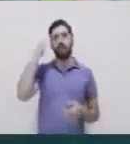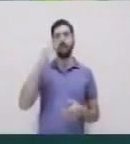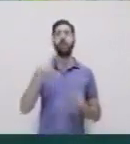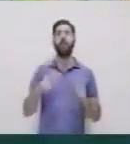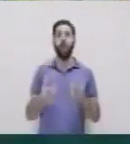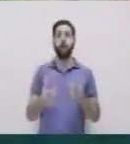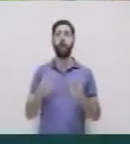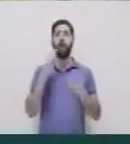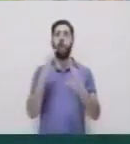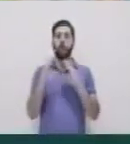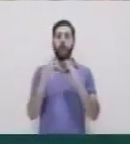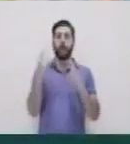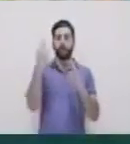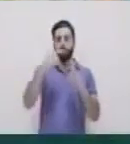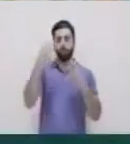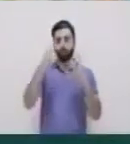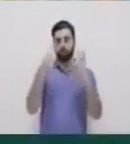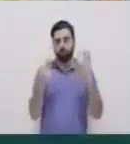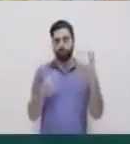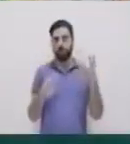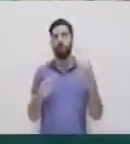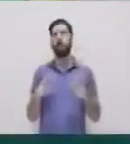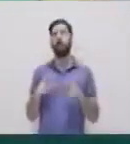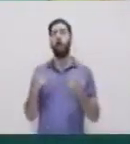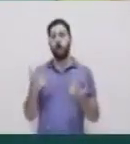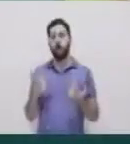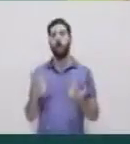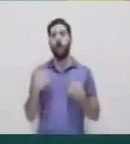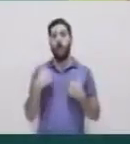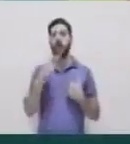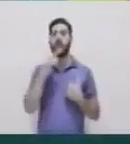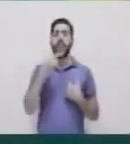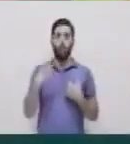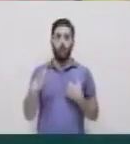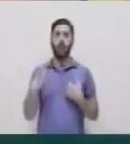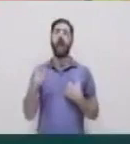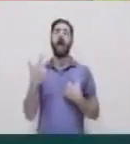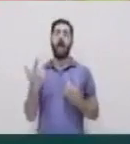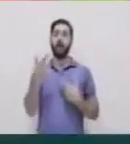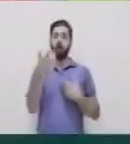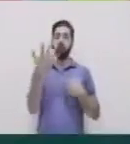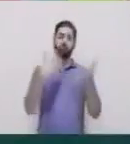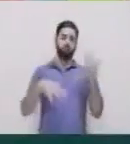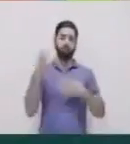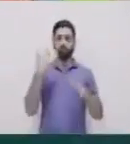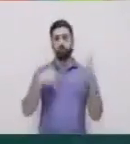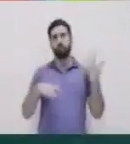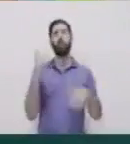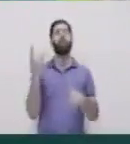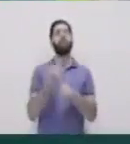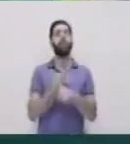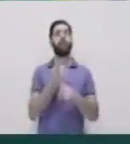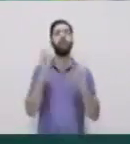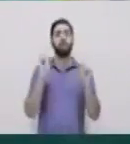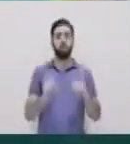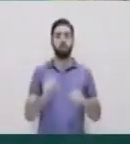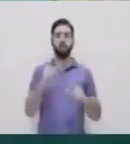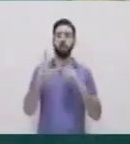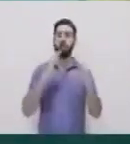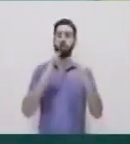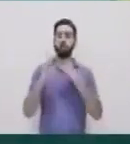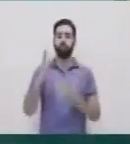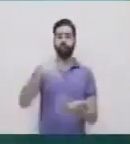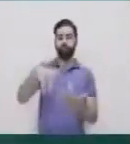elementos de la comunicación, quién es el emisor, el receptor, y cómo por medio de nuestro lenguaje, esas palabras que utilizamos constantemente,